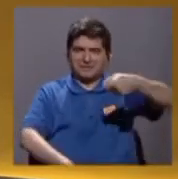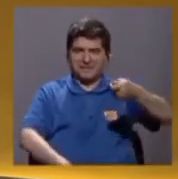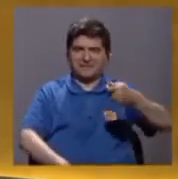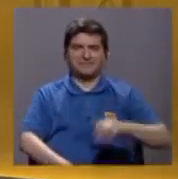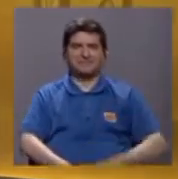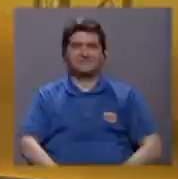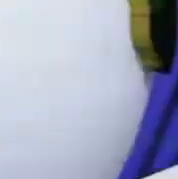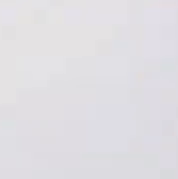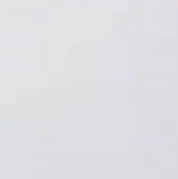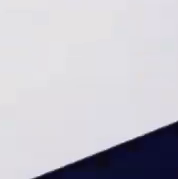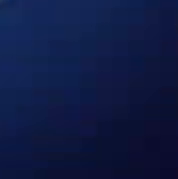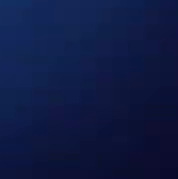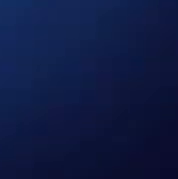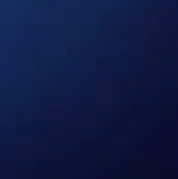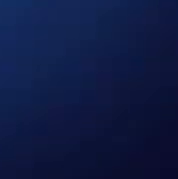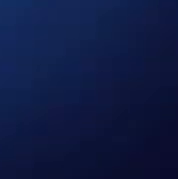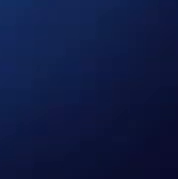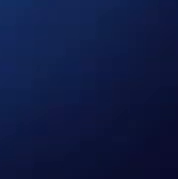Gracias.